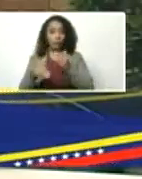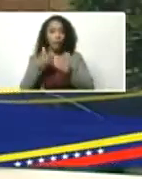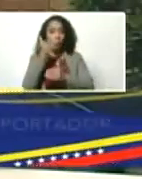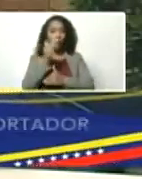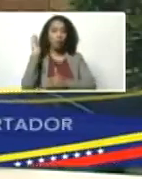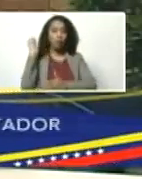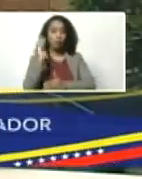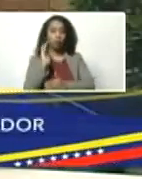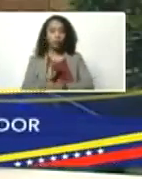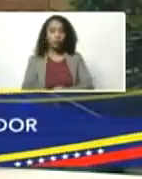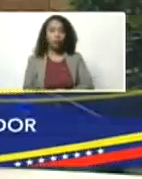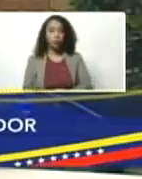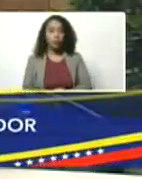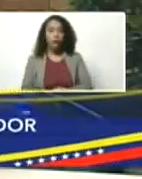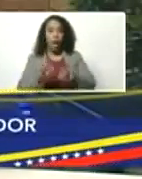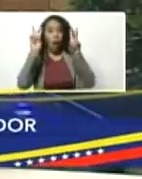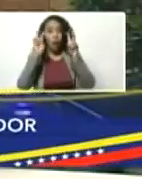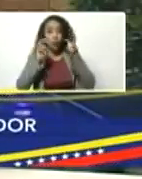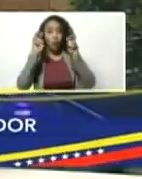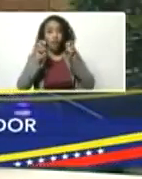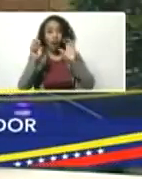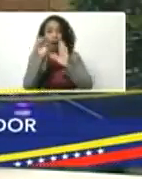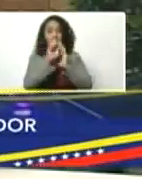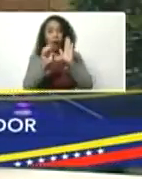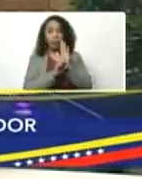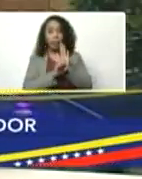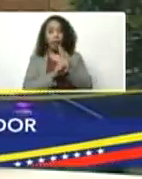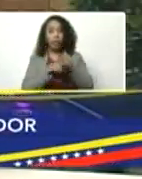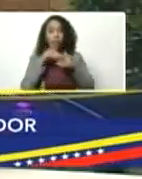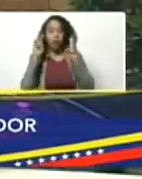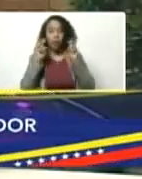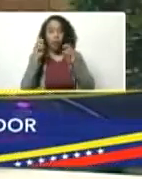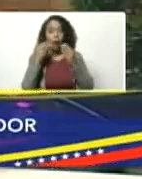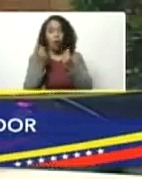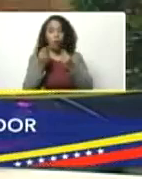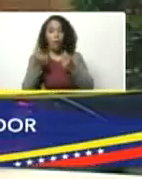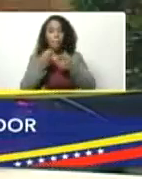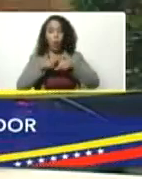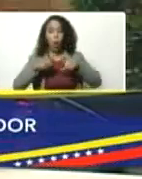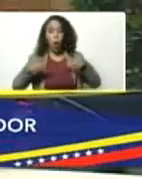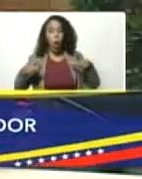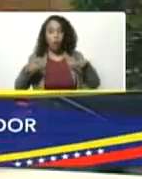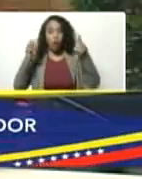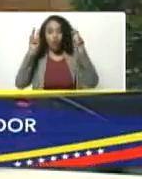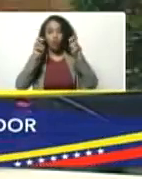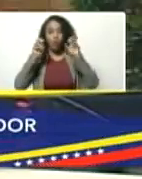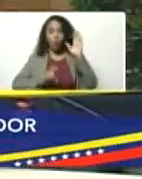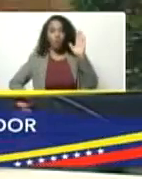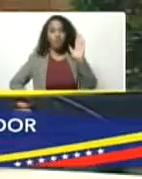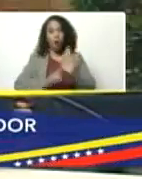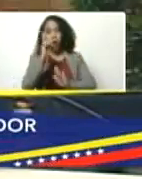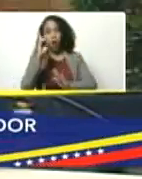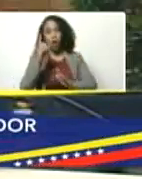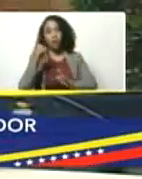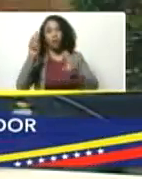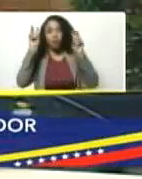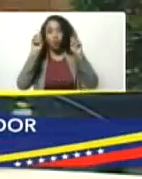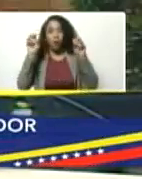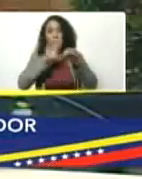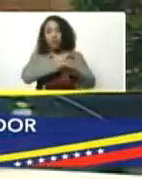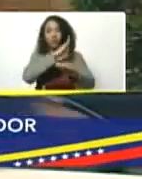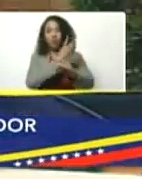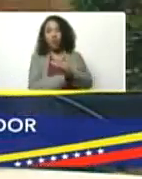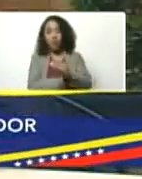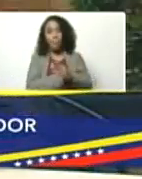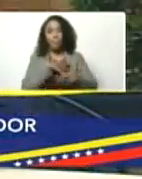venido la nueva etapa de la nueva economía, de la nueva prosperidad y del nuevo desarrollo de nuevas fuerzas